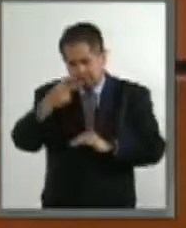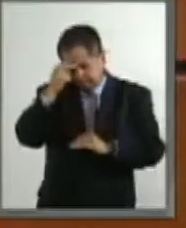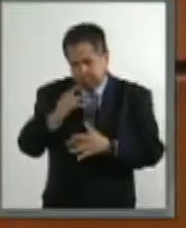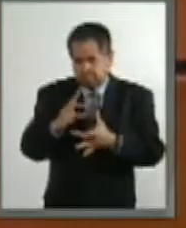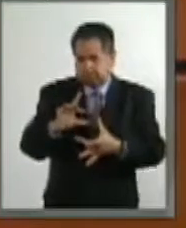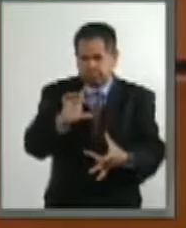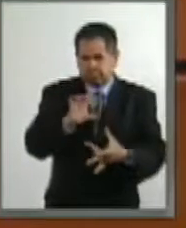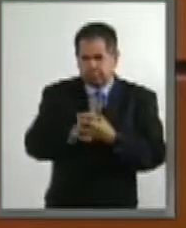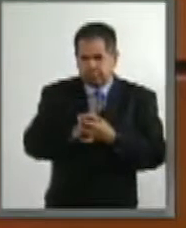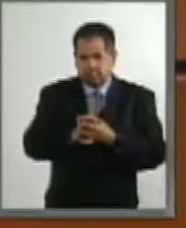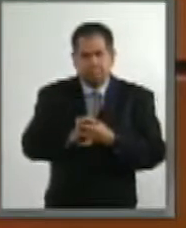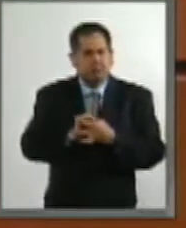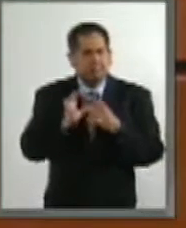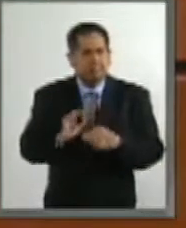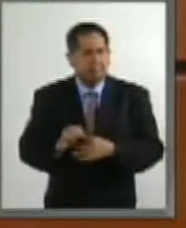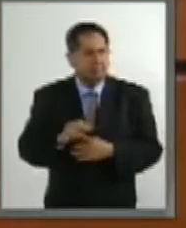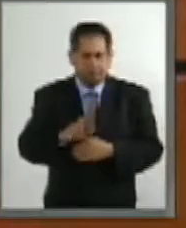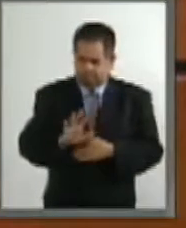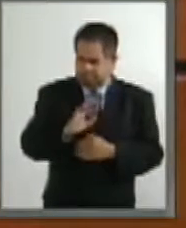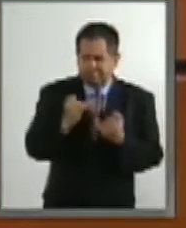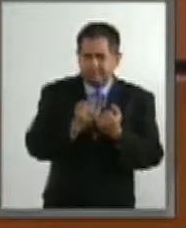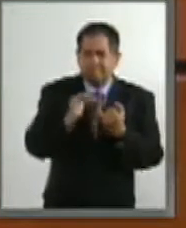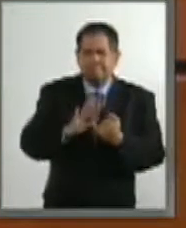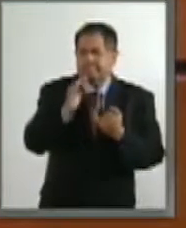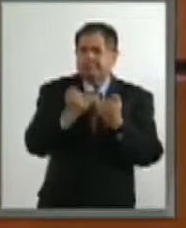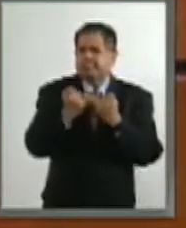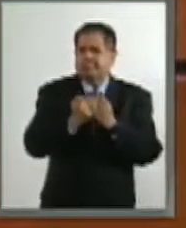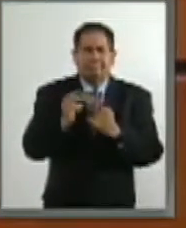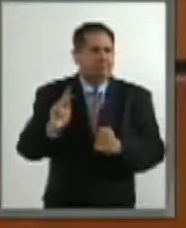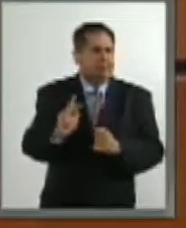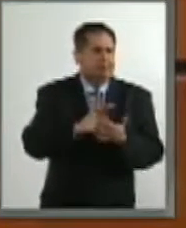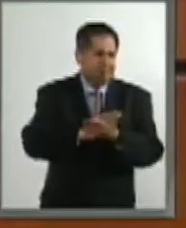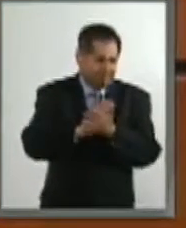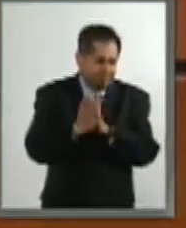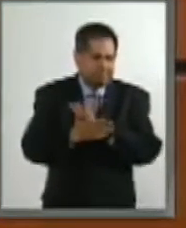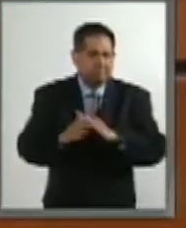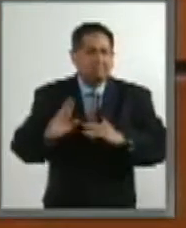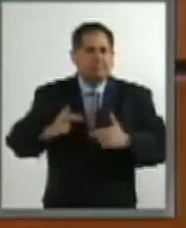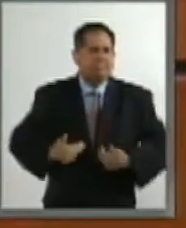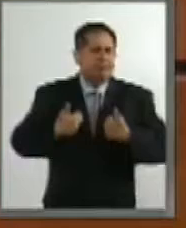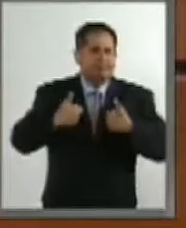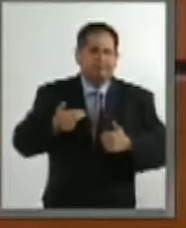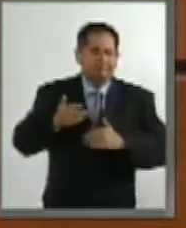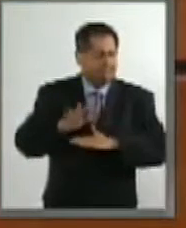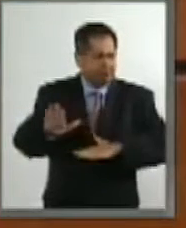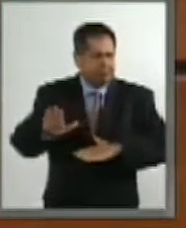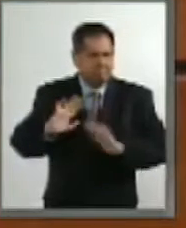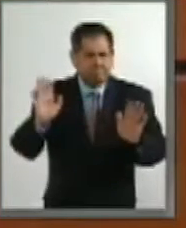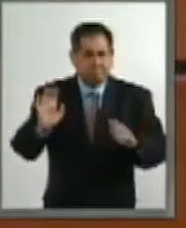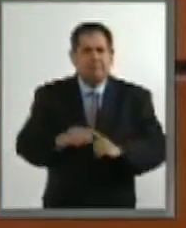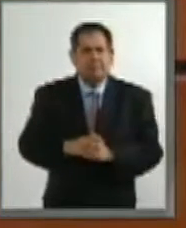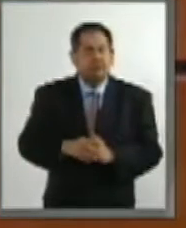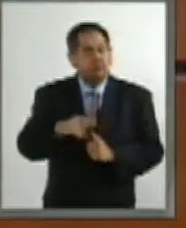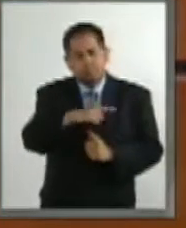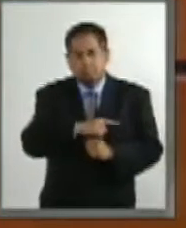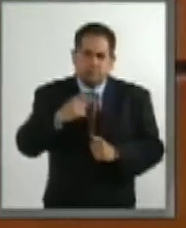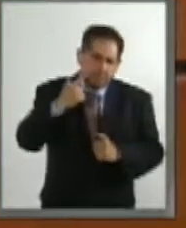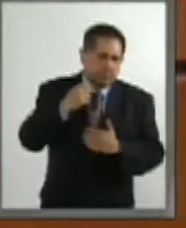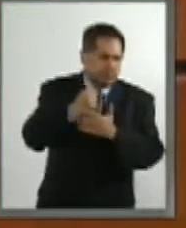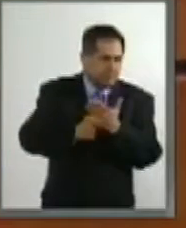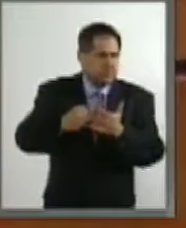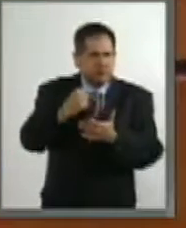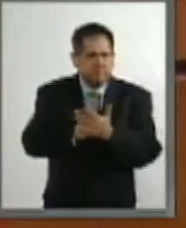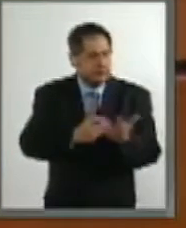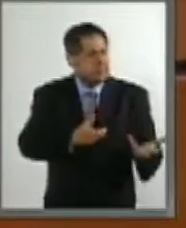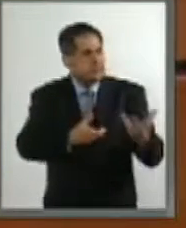nosotros de nuestra población que lucha día a día para poner en alto el nombre de méxico son parte